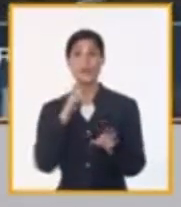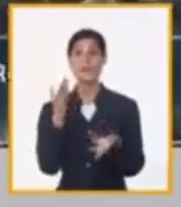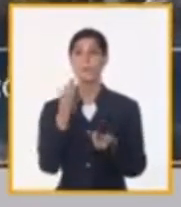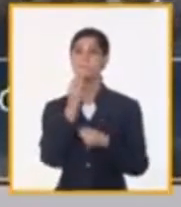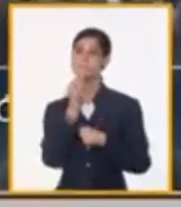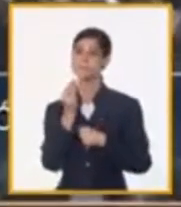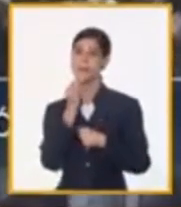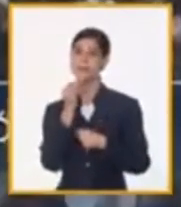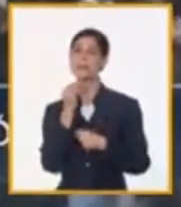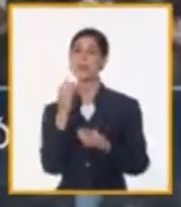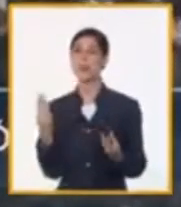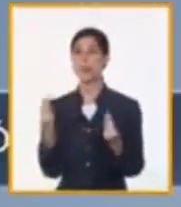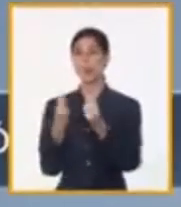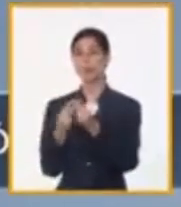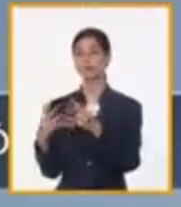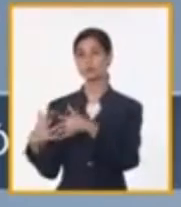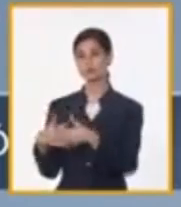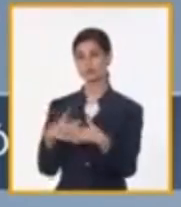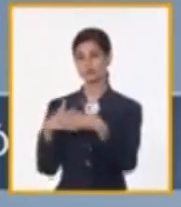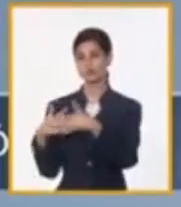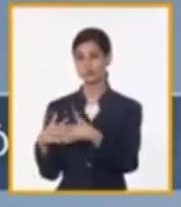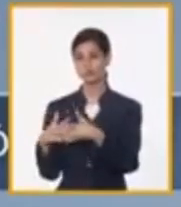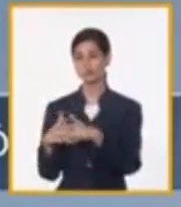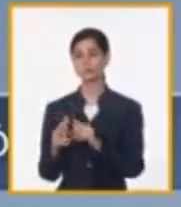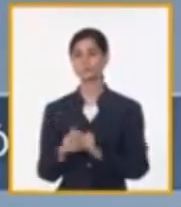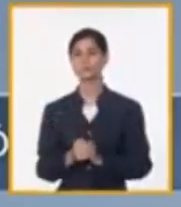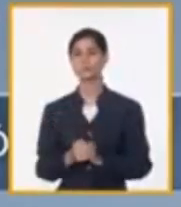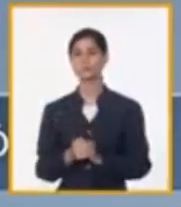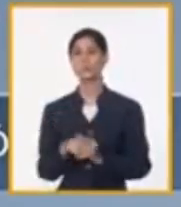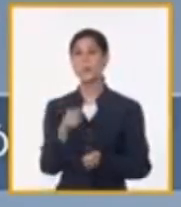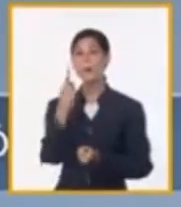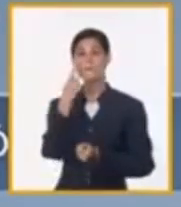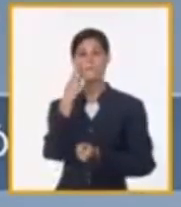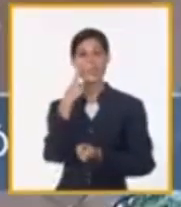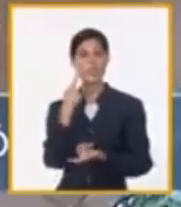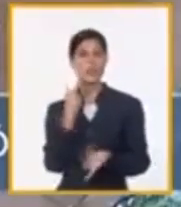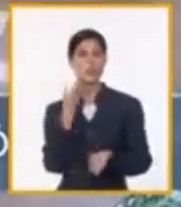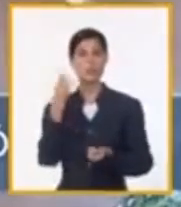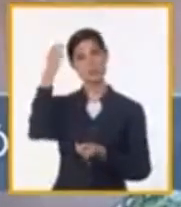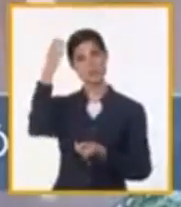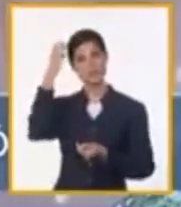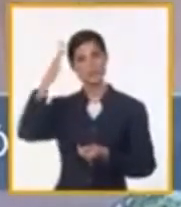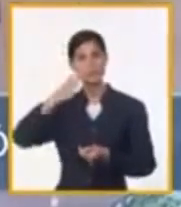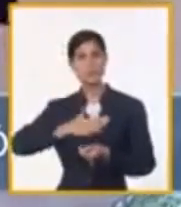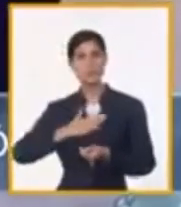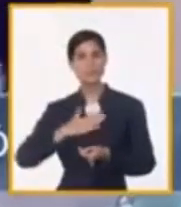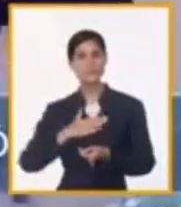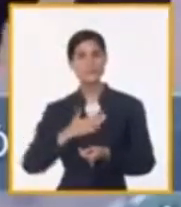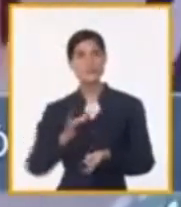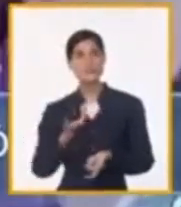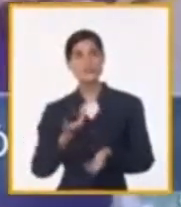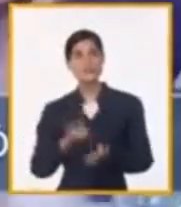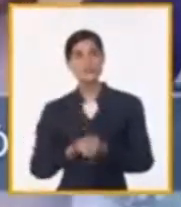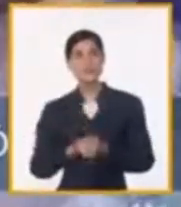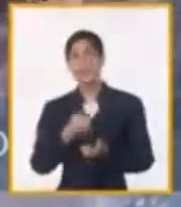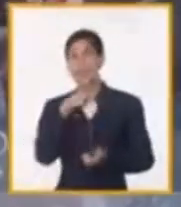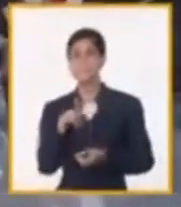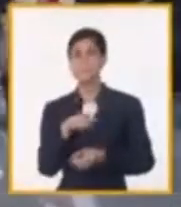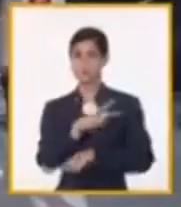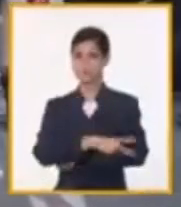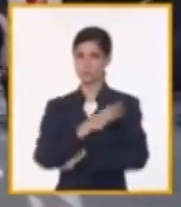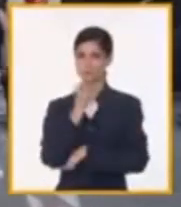Unidos Unión Europea etcétera Pero hay una percepción ahora que hablamos de los medios de que Israel